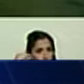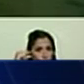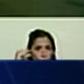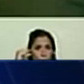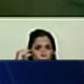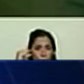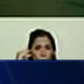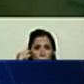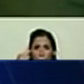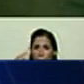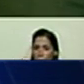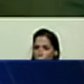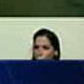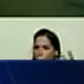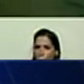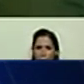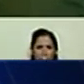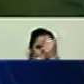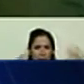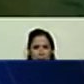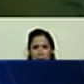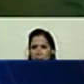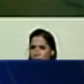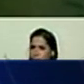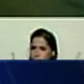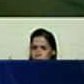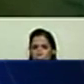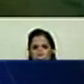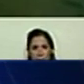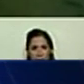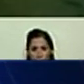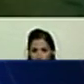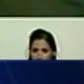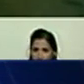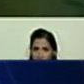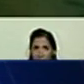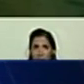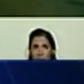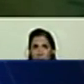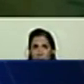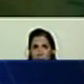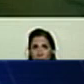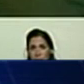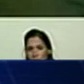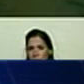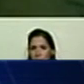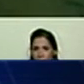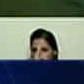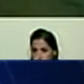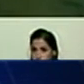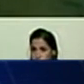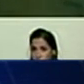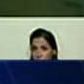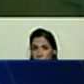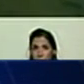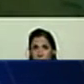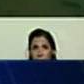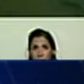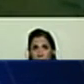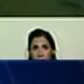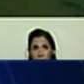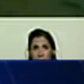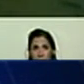Rafael Urdaneta, en la tierra del general del pueblo soberano Ezequiel Zamora, en la tierra